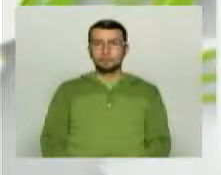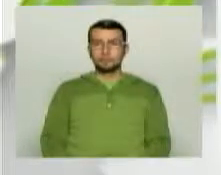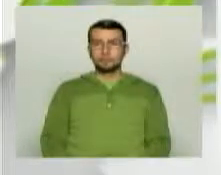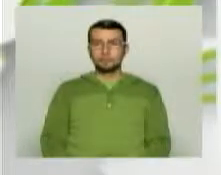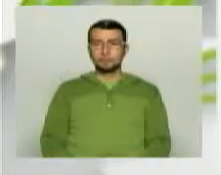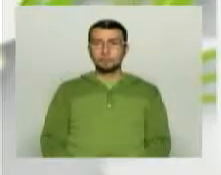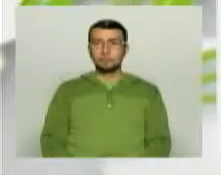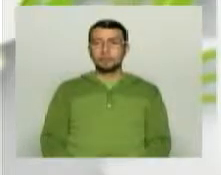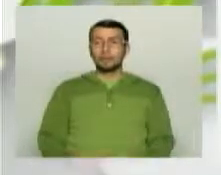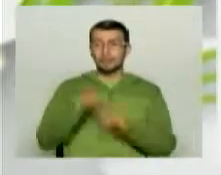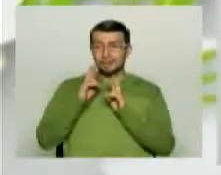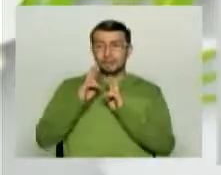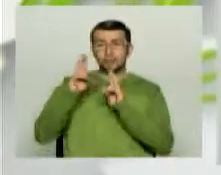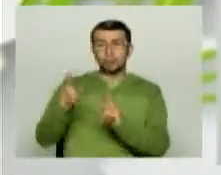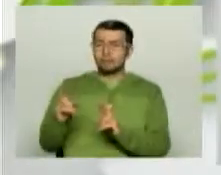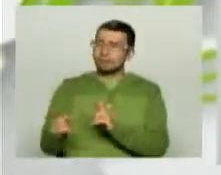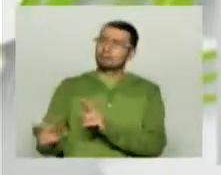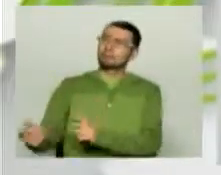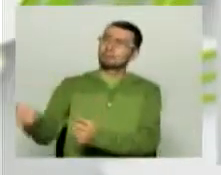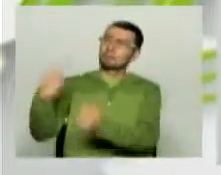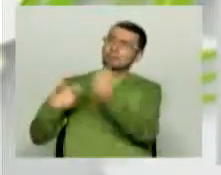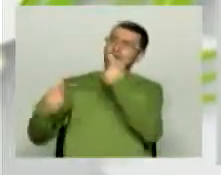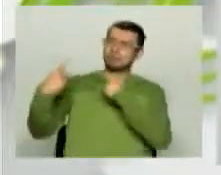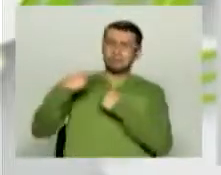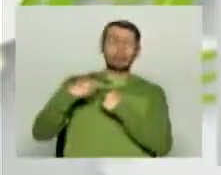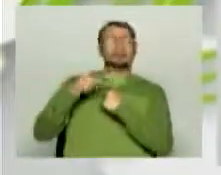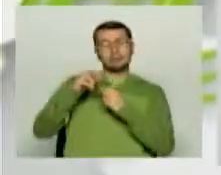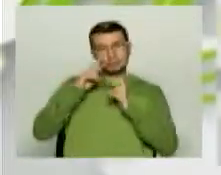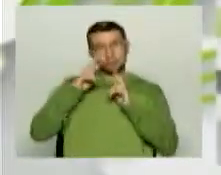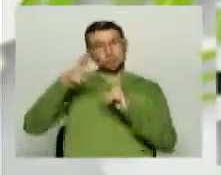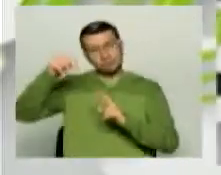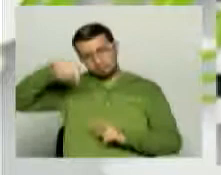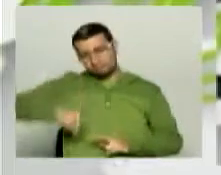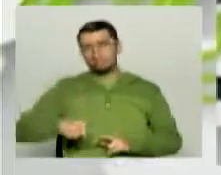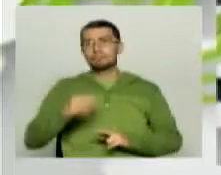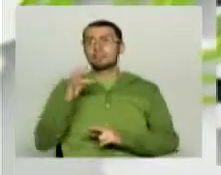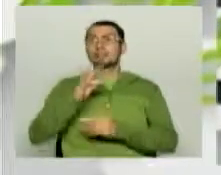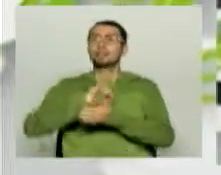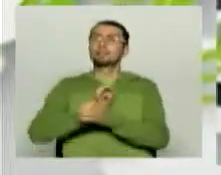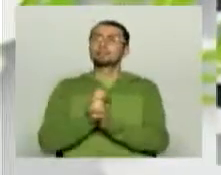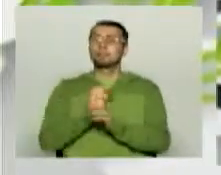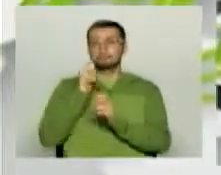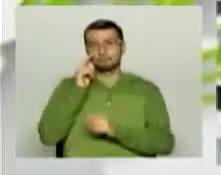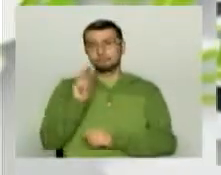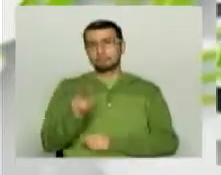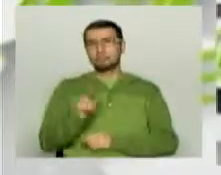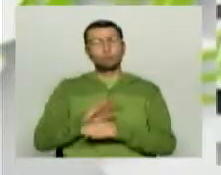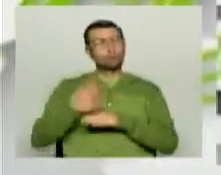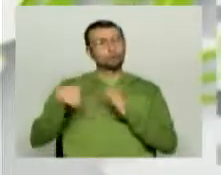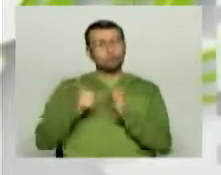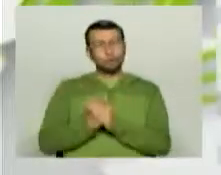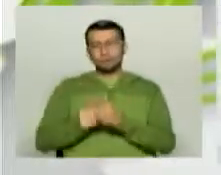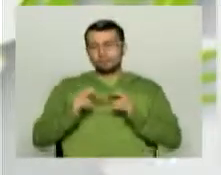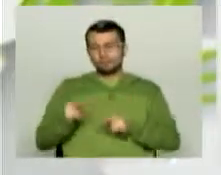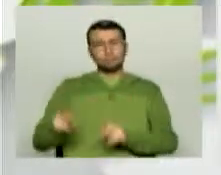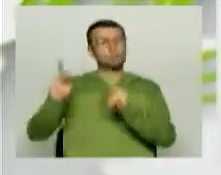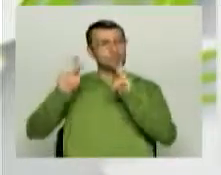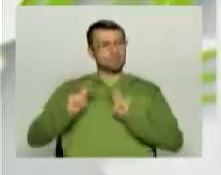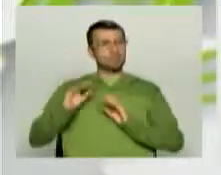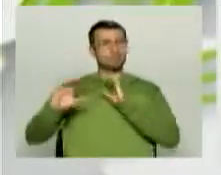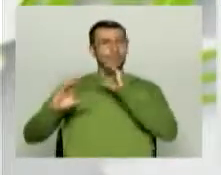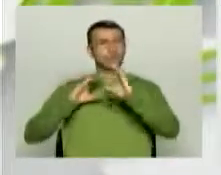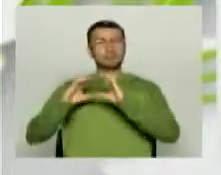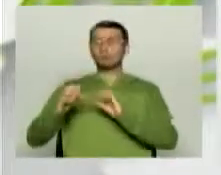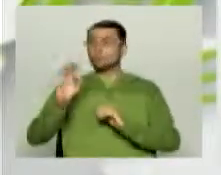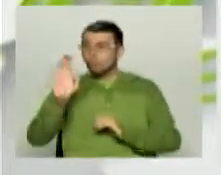La respuesta a sus inquietudes las encontrarán en este su espacio Telecafé TV. Todo porque somos un puente de comunicación